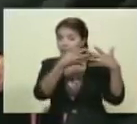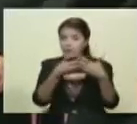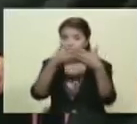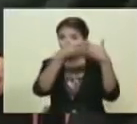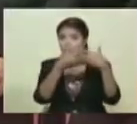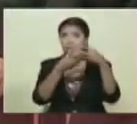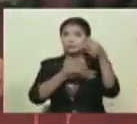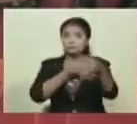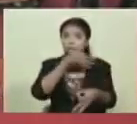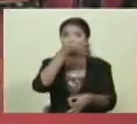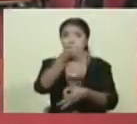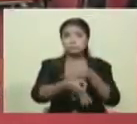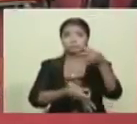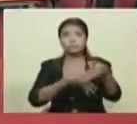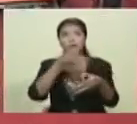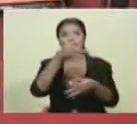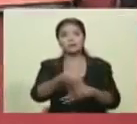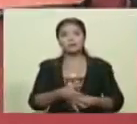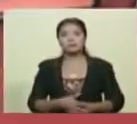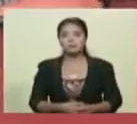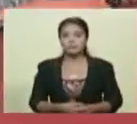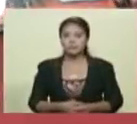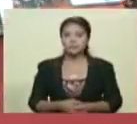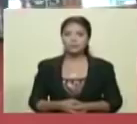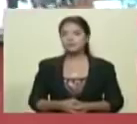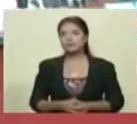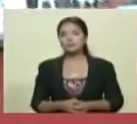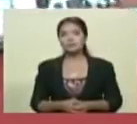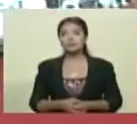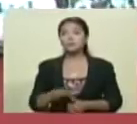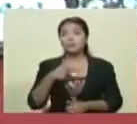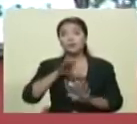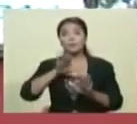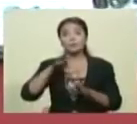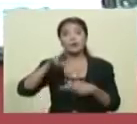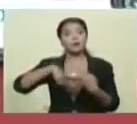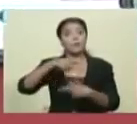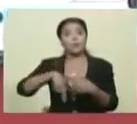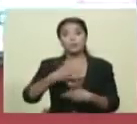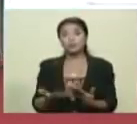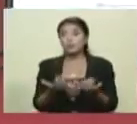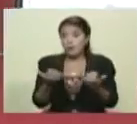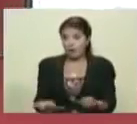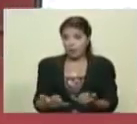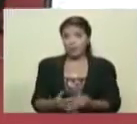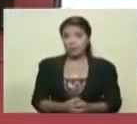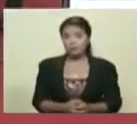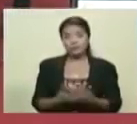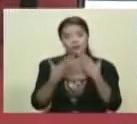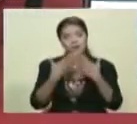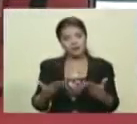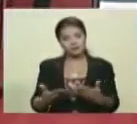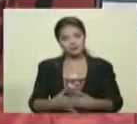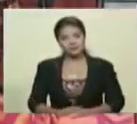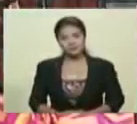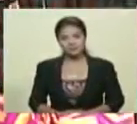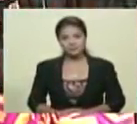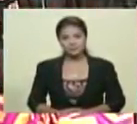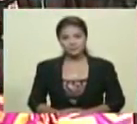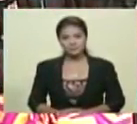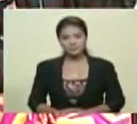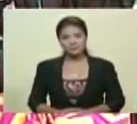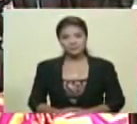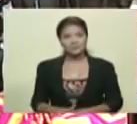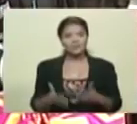y explicarles la importancia de apoyar a la revolución en este momento? Muchísimas gracias, señor presidente. Bueno,